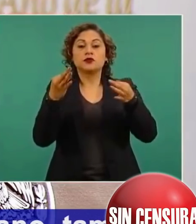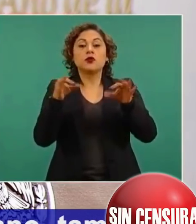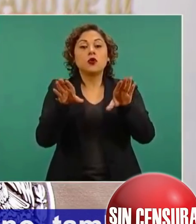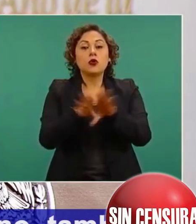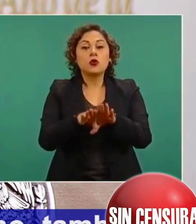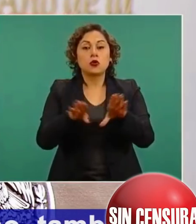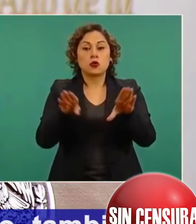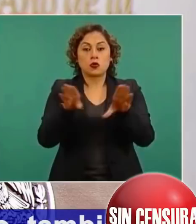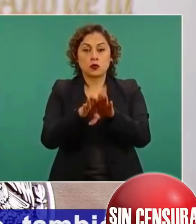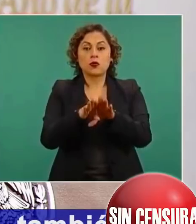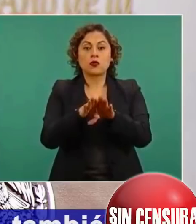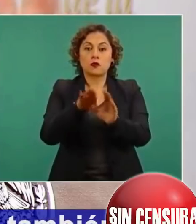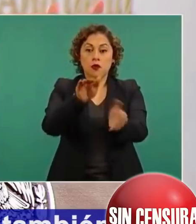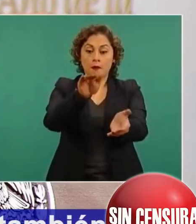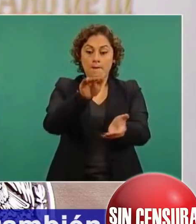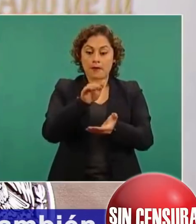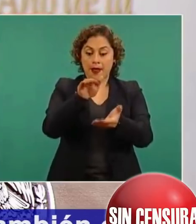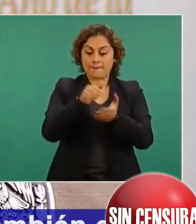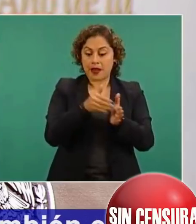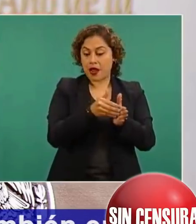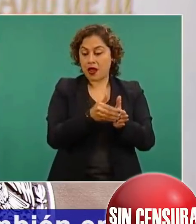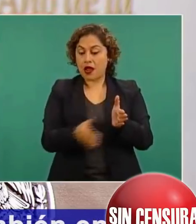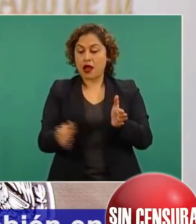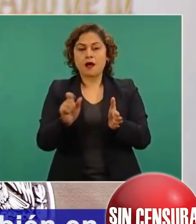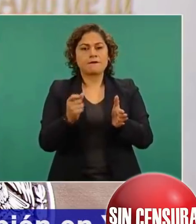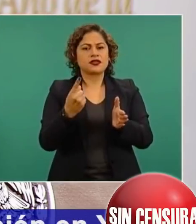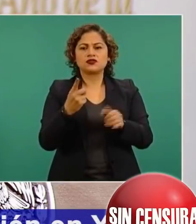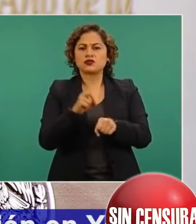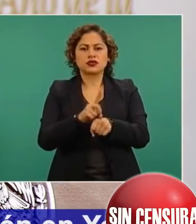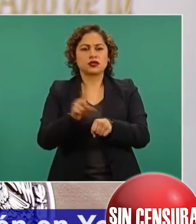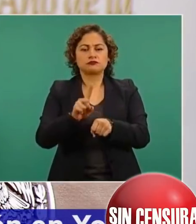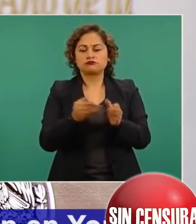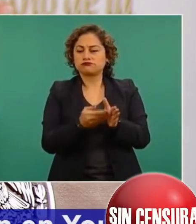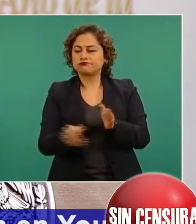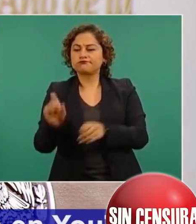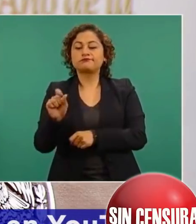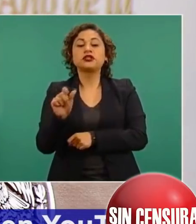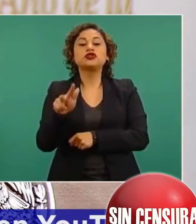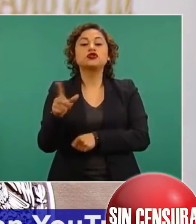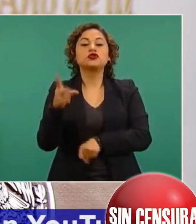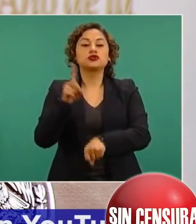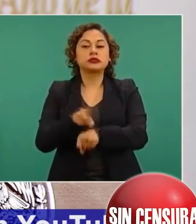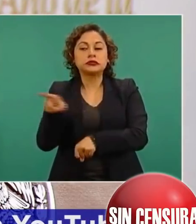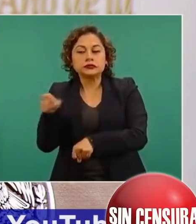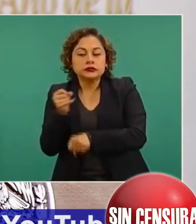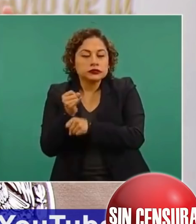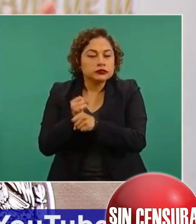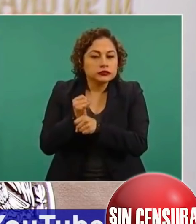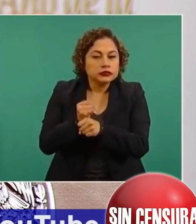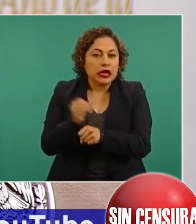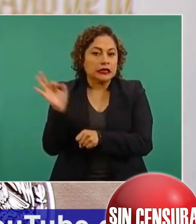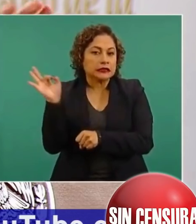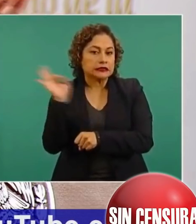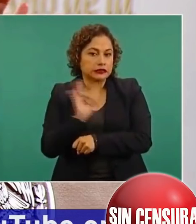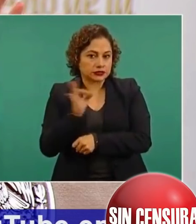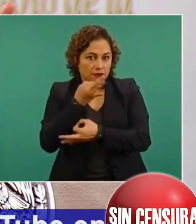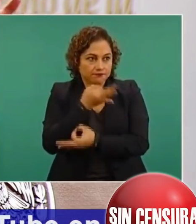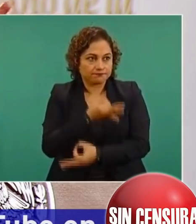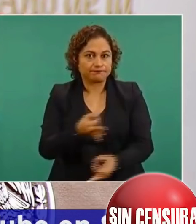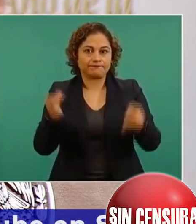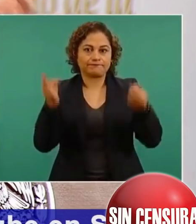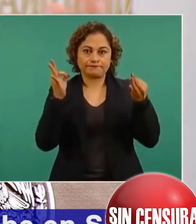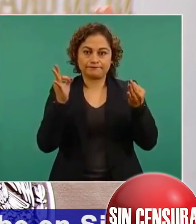periodo entre las dosis, y se planteó que podía ser hasta de 28 días en vez de 21 días. La importancia de esto